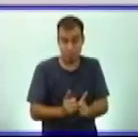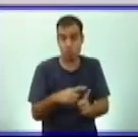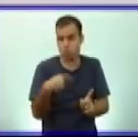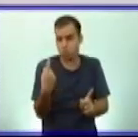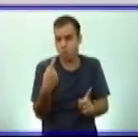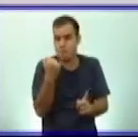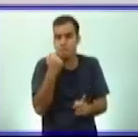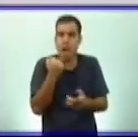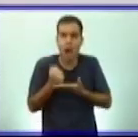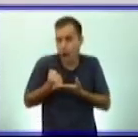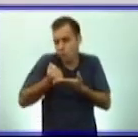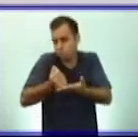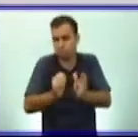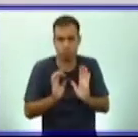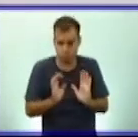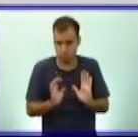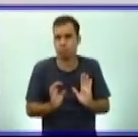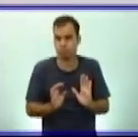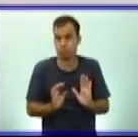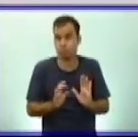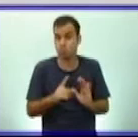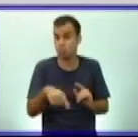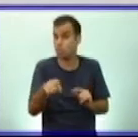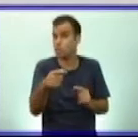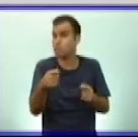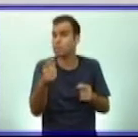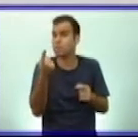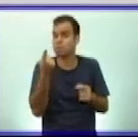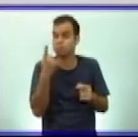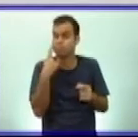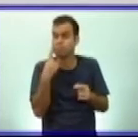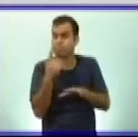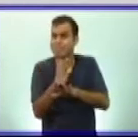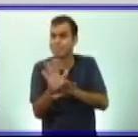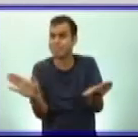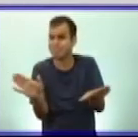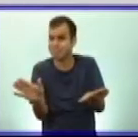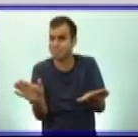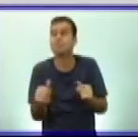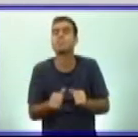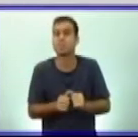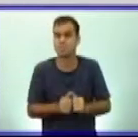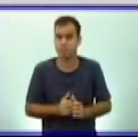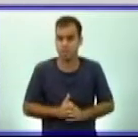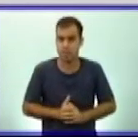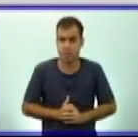resumen, usted debe haber observado que a partir de